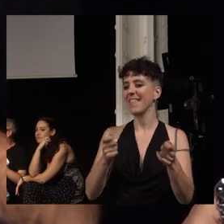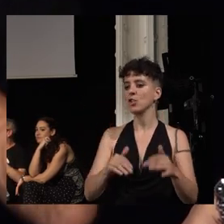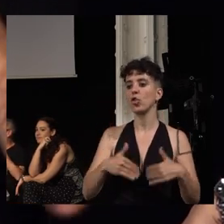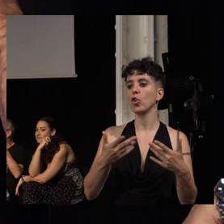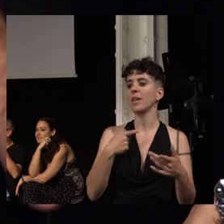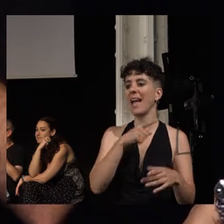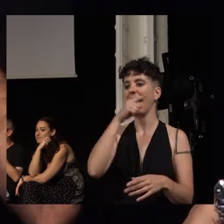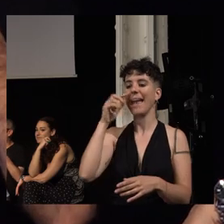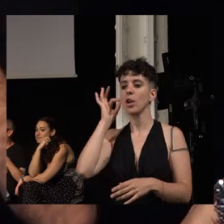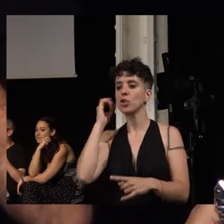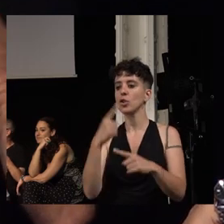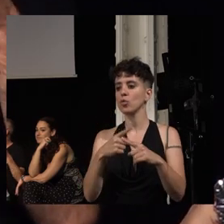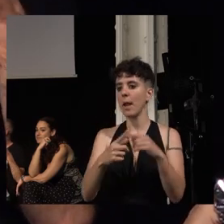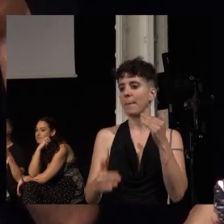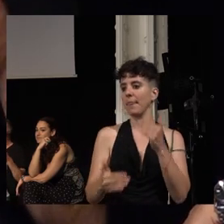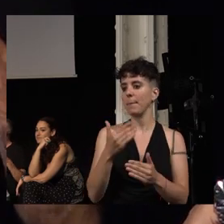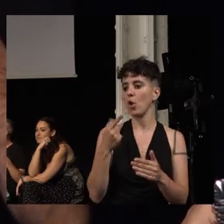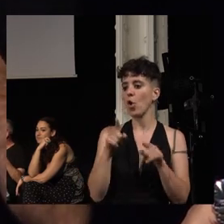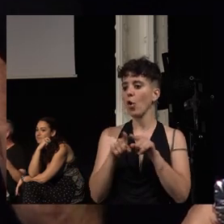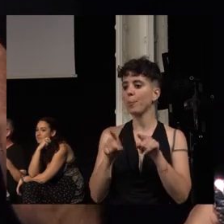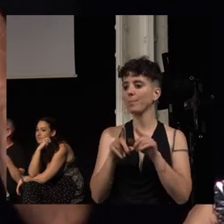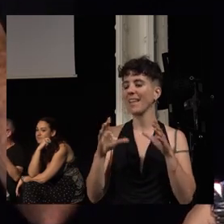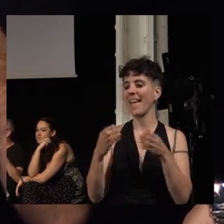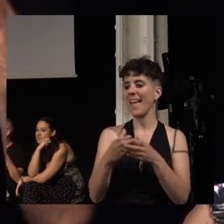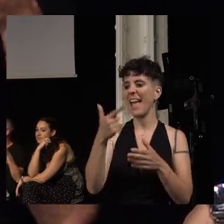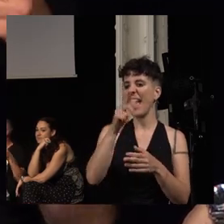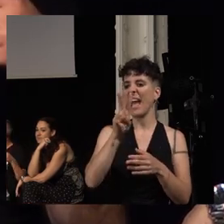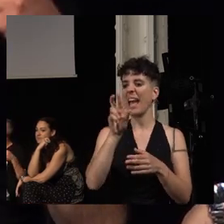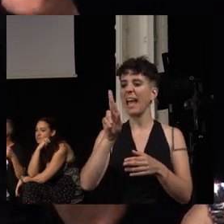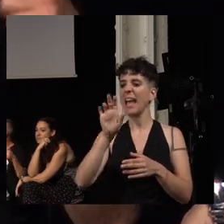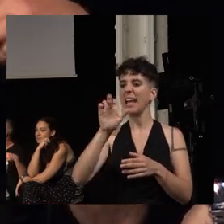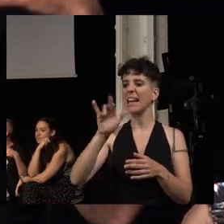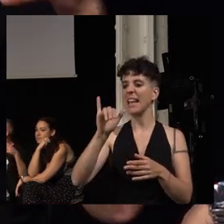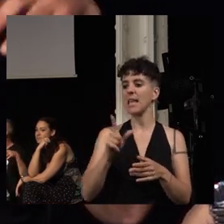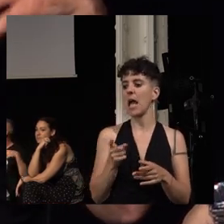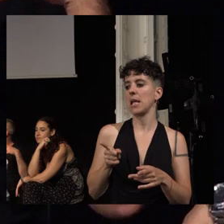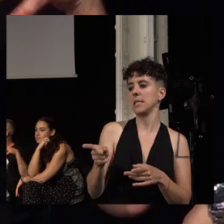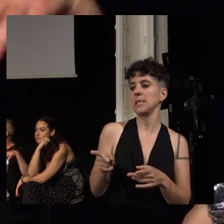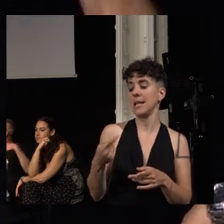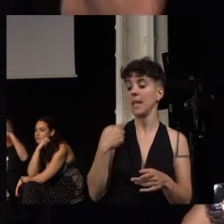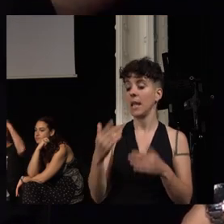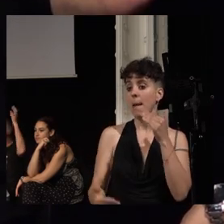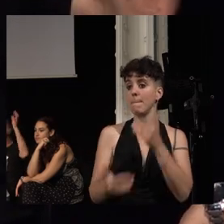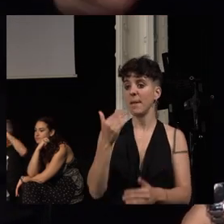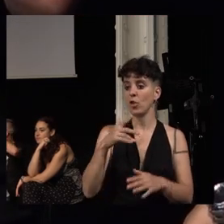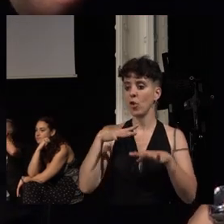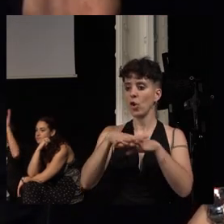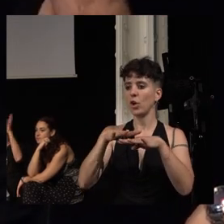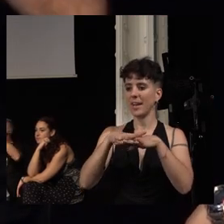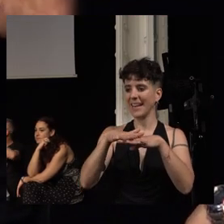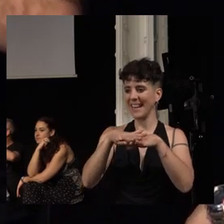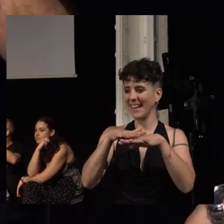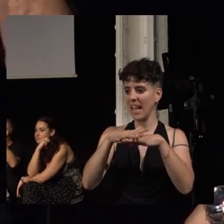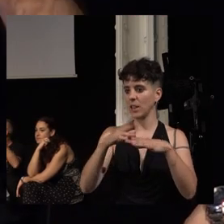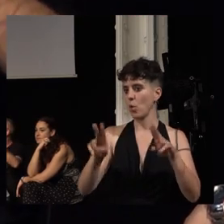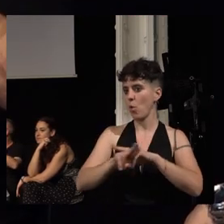Que fue los principios, ahí la guerrilla nos metió mucha caña y se empezó a crear una red, que después fue una red súper internacional, que ya se nos ha